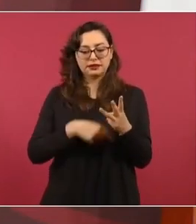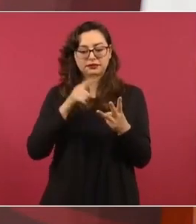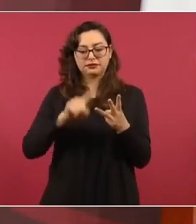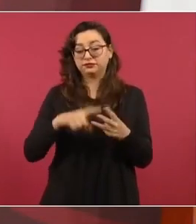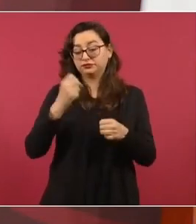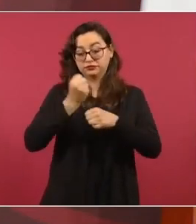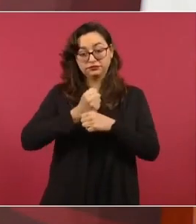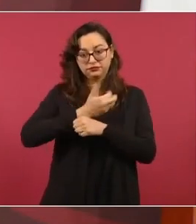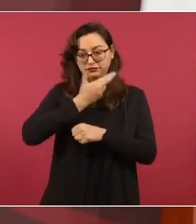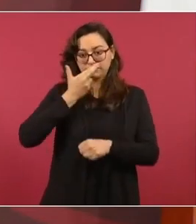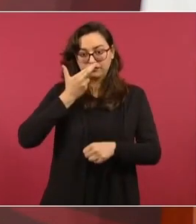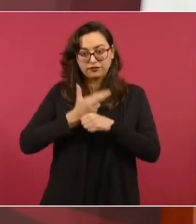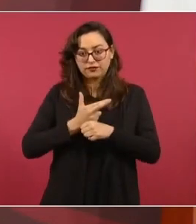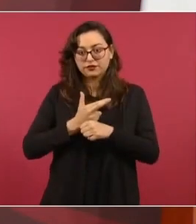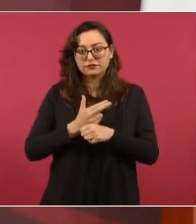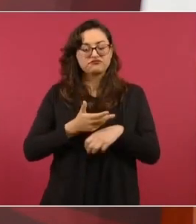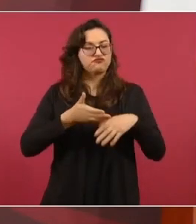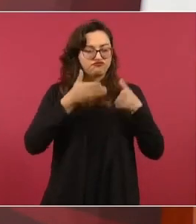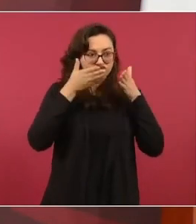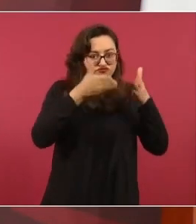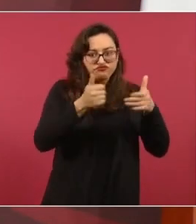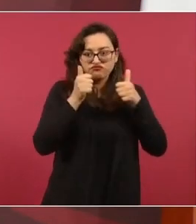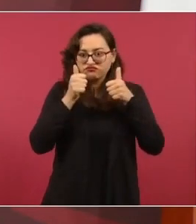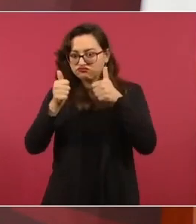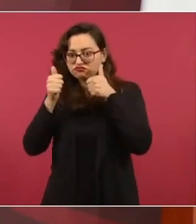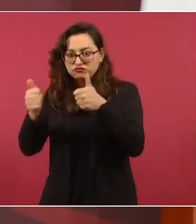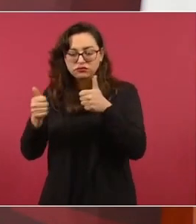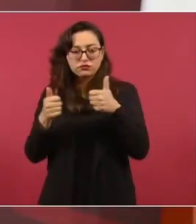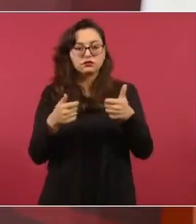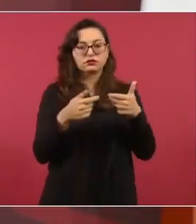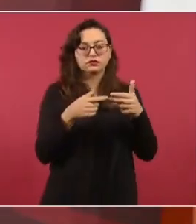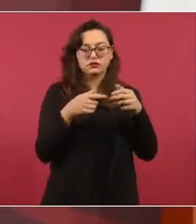secretarios, secretarias están allá metidos, ayudando.